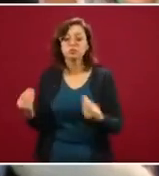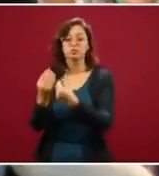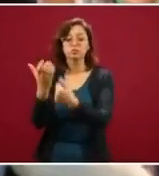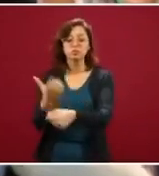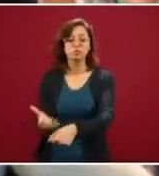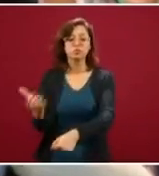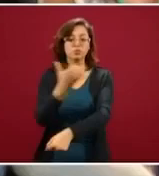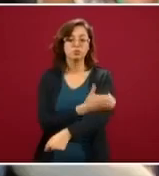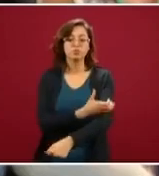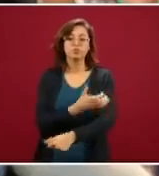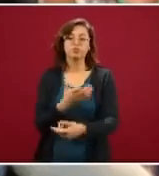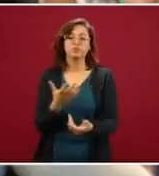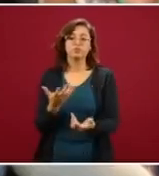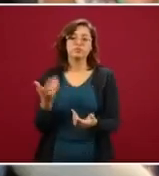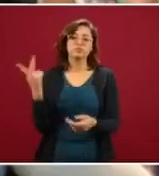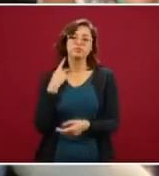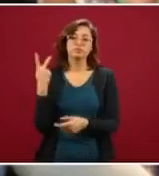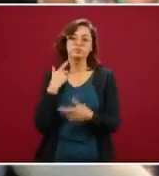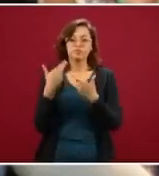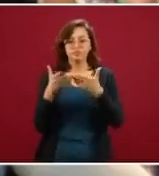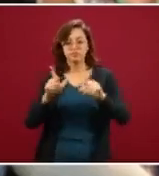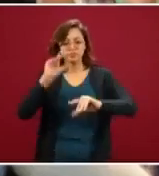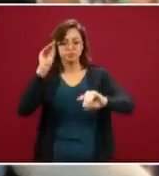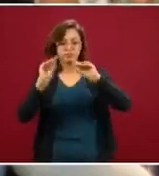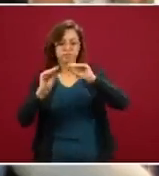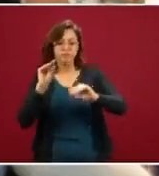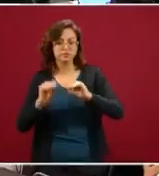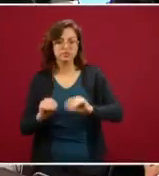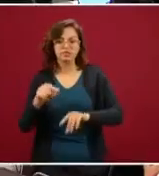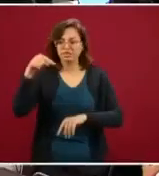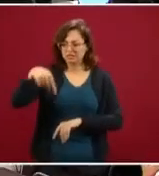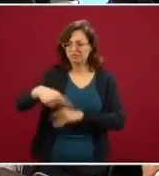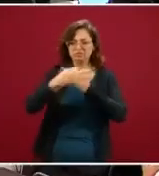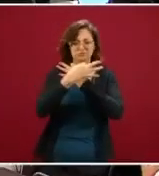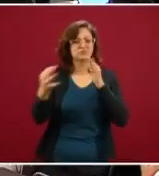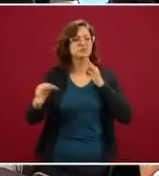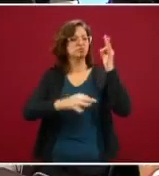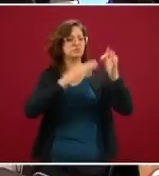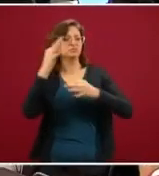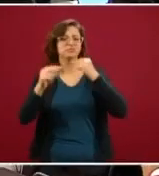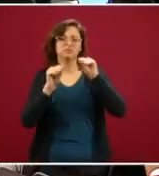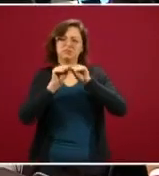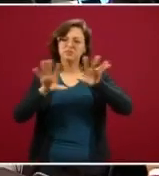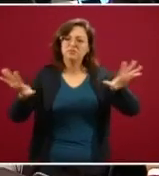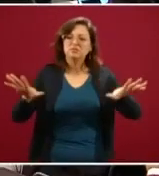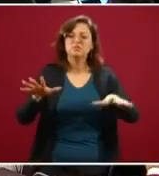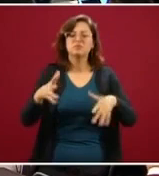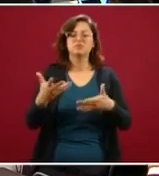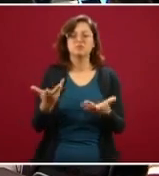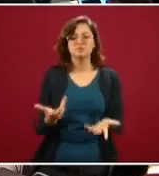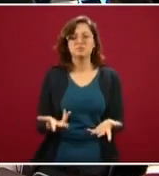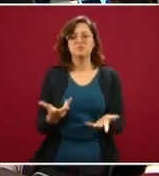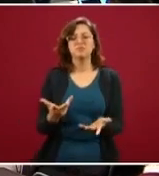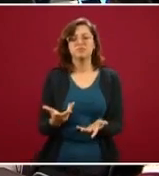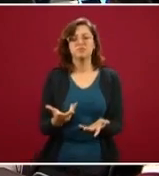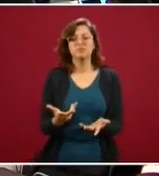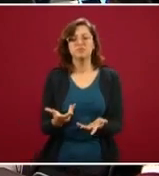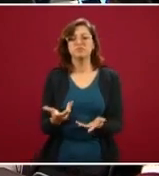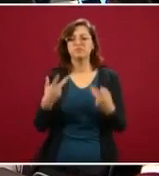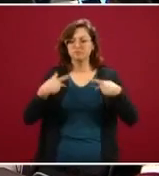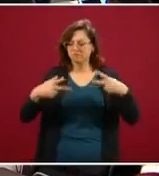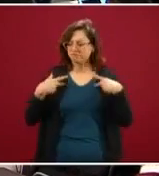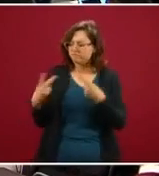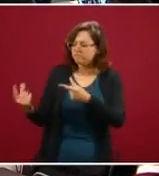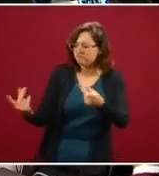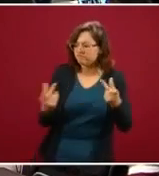a este tipo de políticas públicas y que se anuncien aquí en las mañaneras, que se difunda realmente este trabajo también de la gente